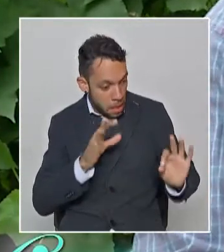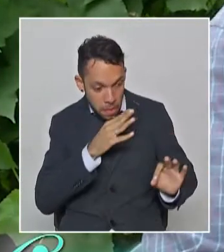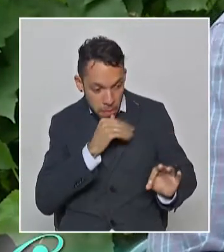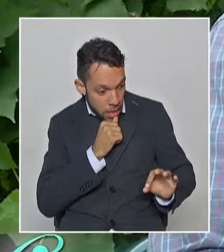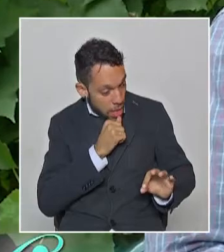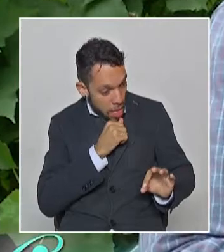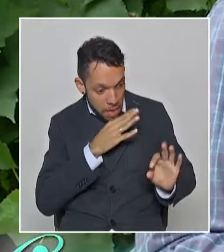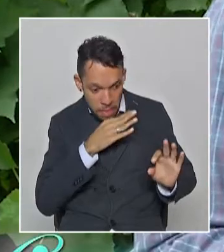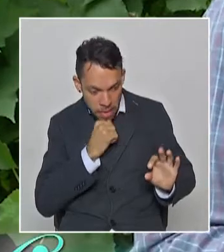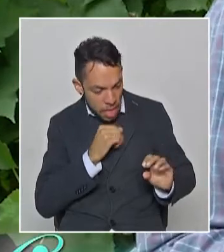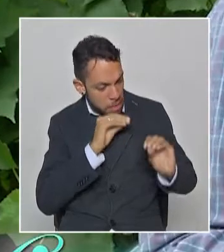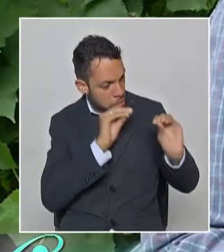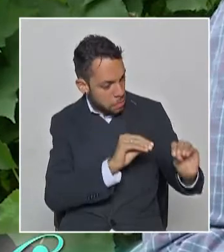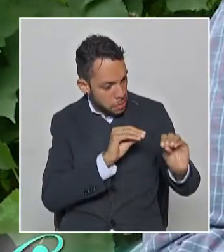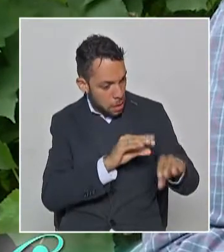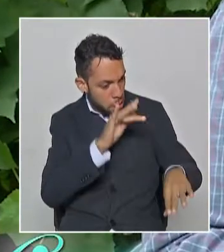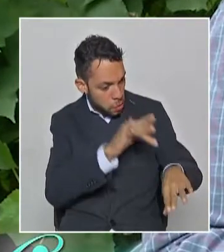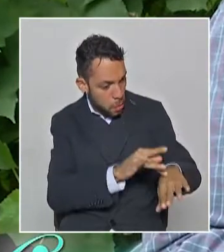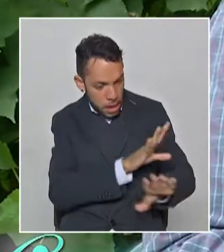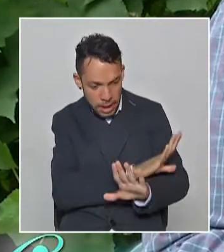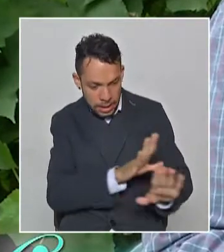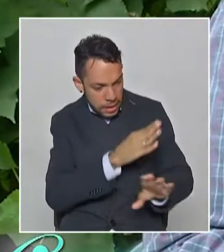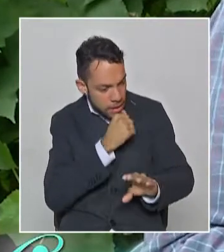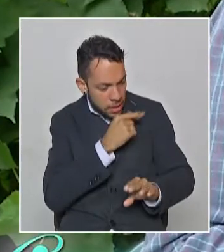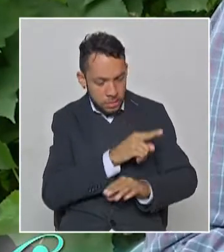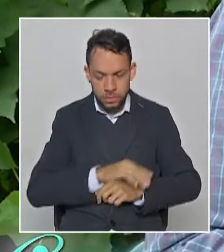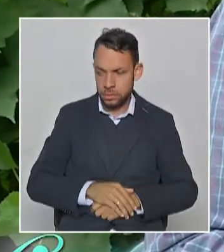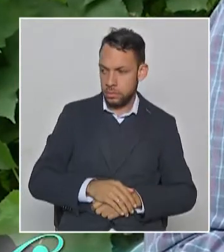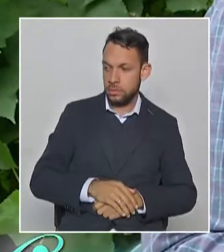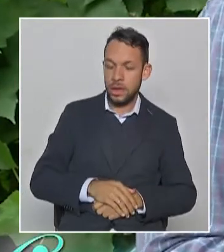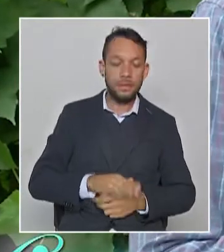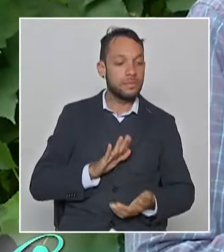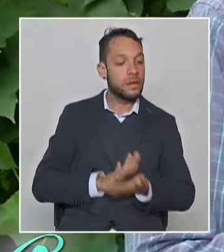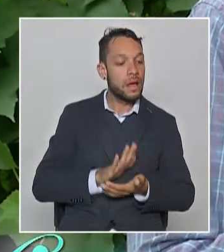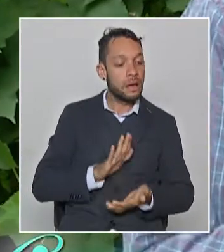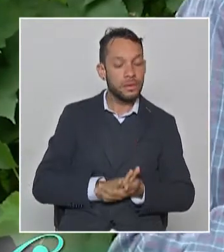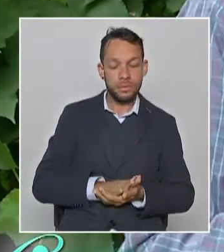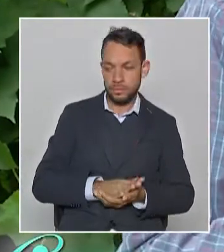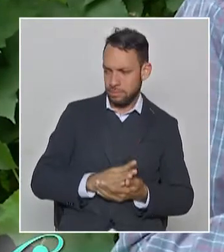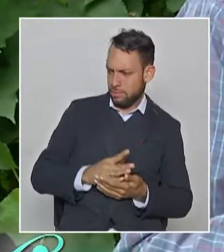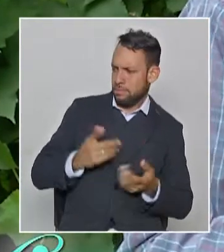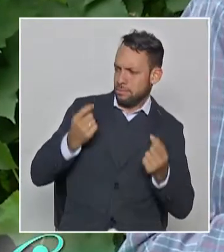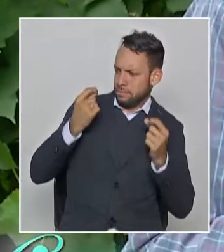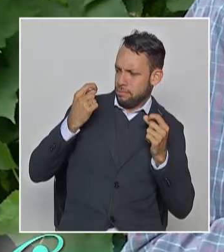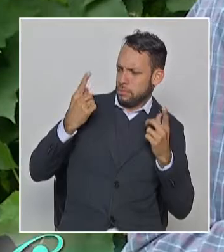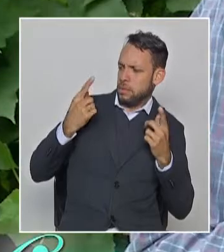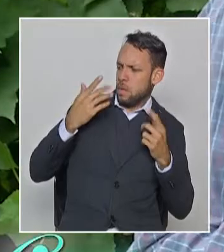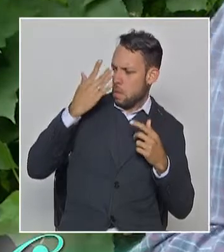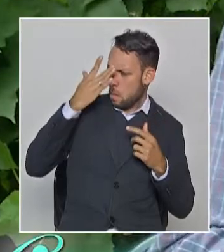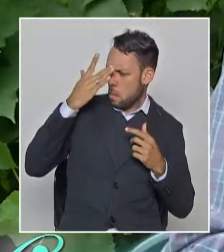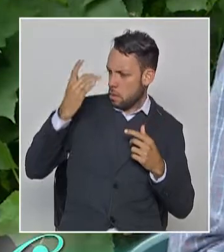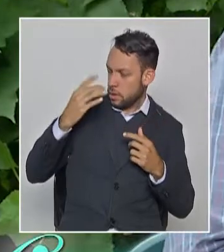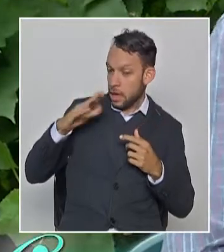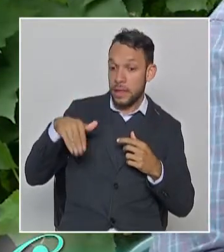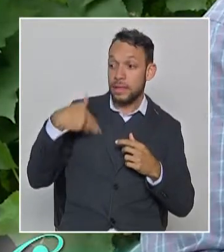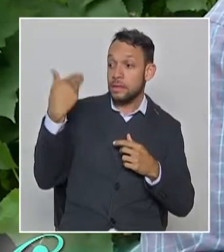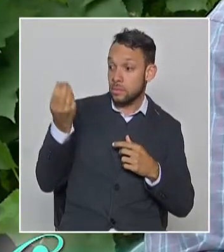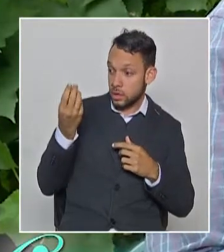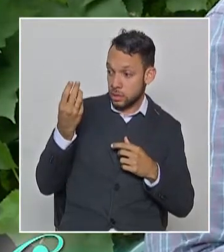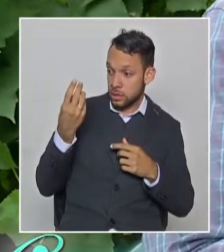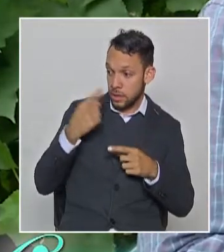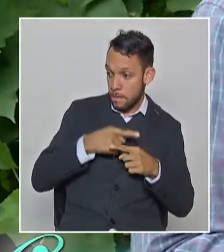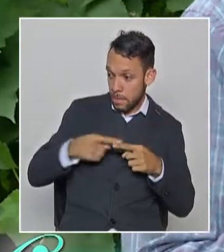hacerlo. Después de eso, ella me dice, no te voy a hacer nada, me sorprendió y salí a la casa y me dice, vuelves dentro de